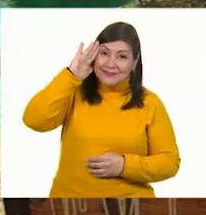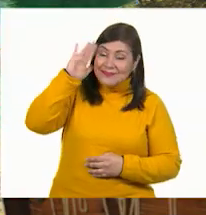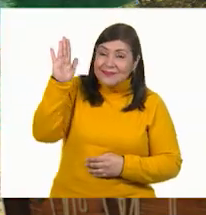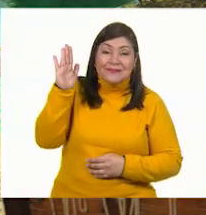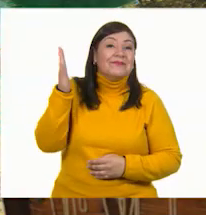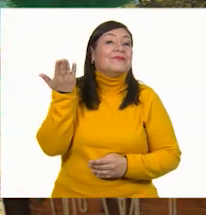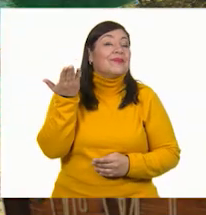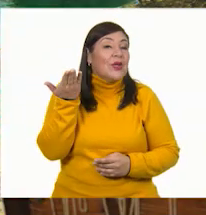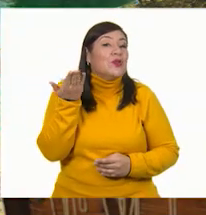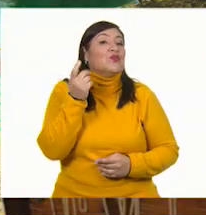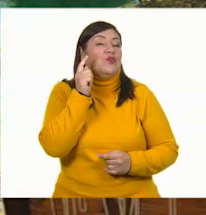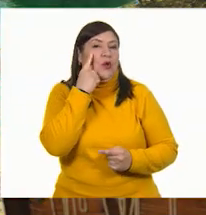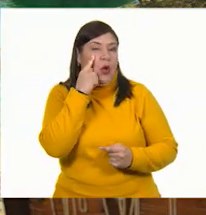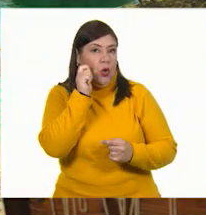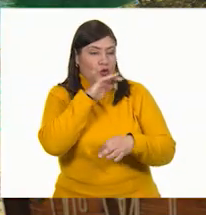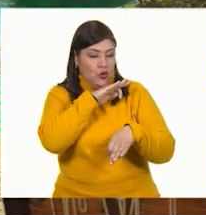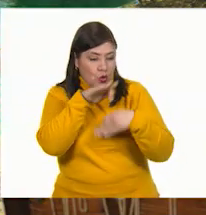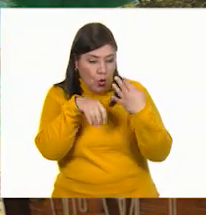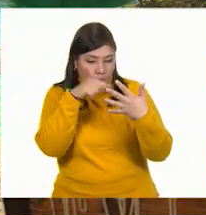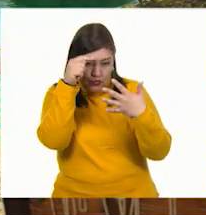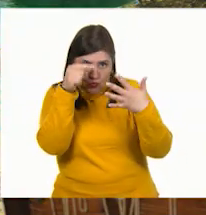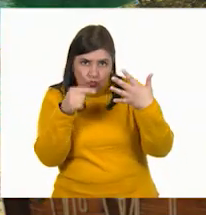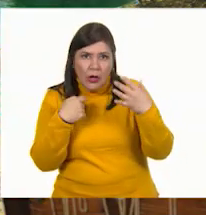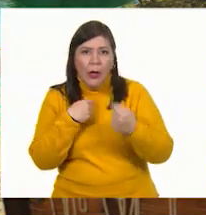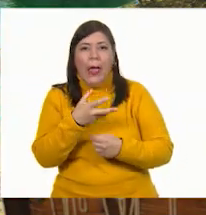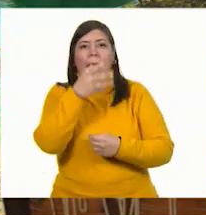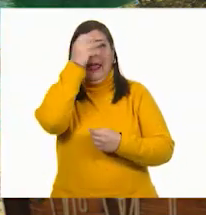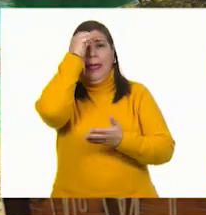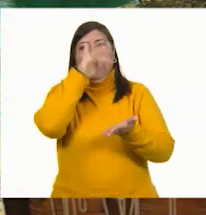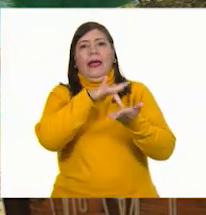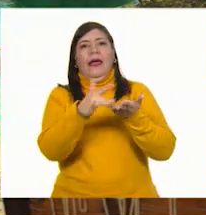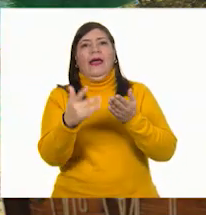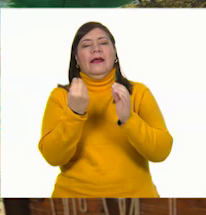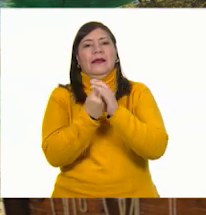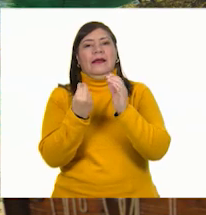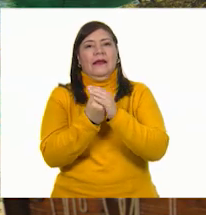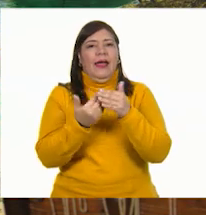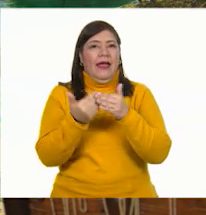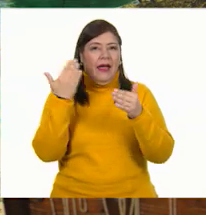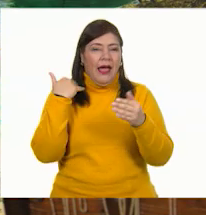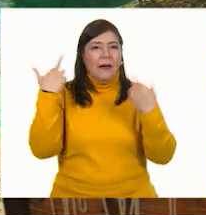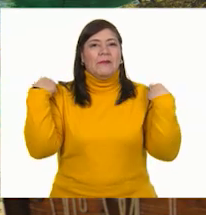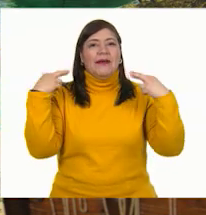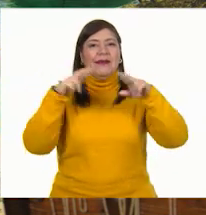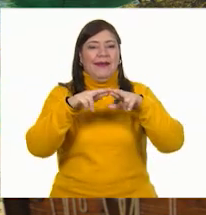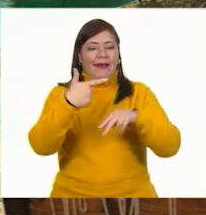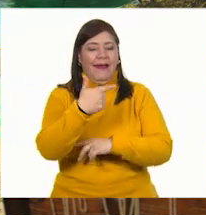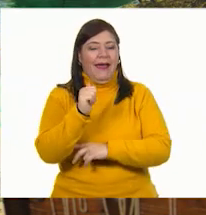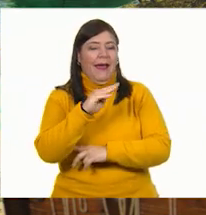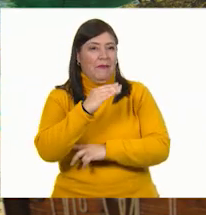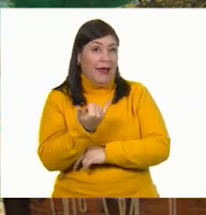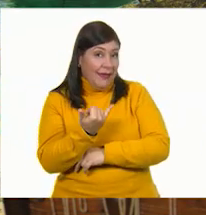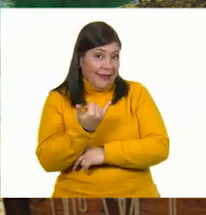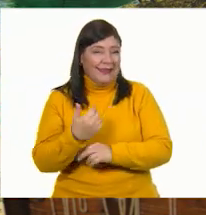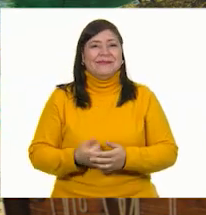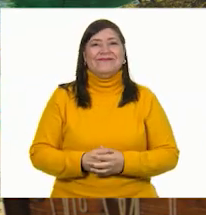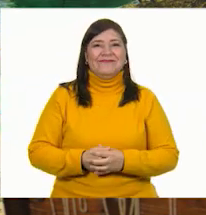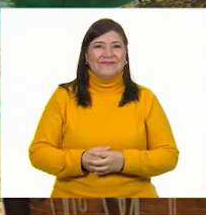Bueno, todo eso fue lo que aprendí la clase pasada con la maestra Gaby.